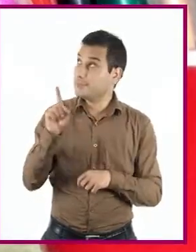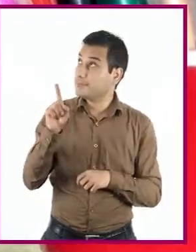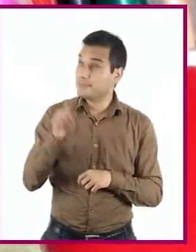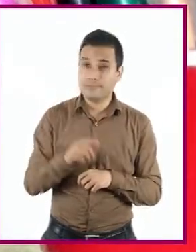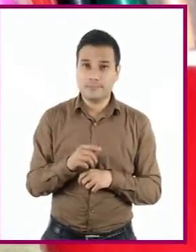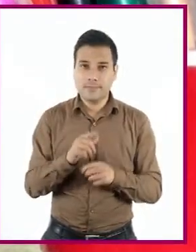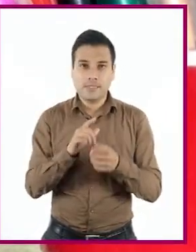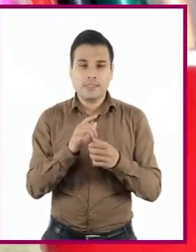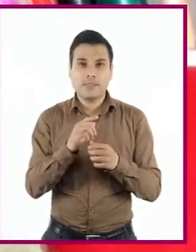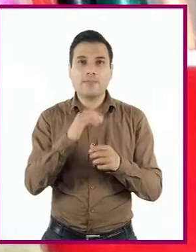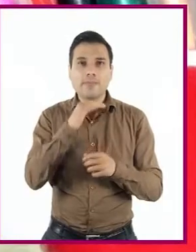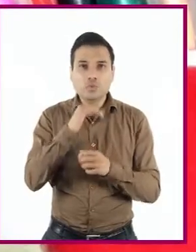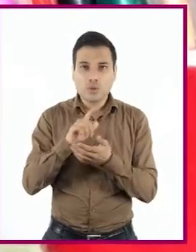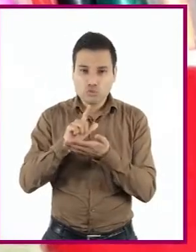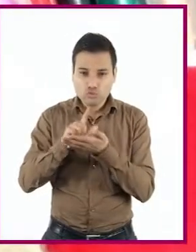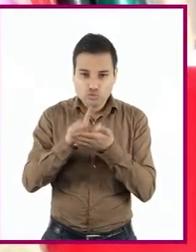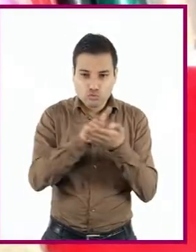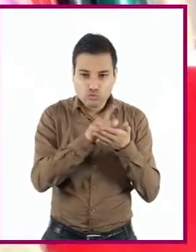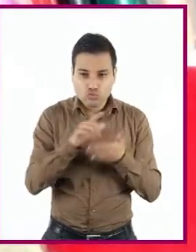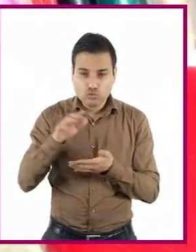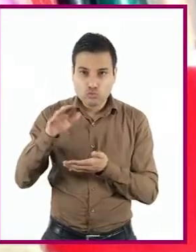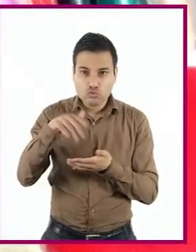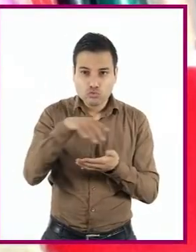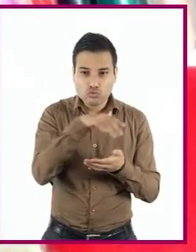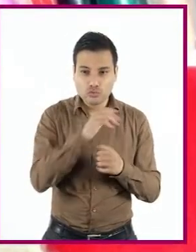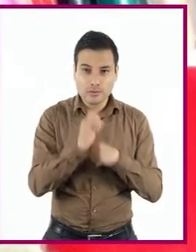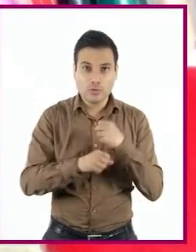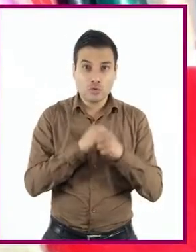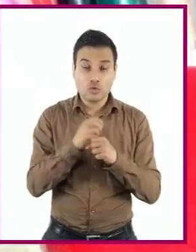tenía unos motores donde recogía la basura. En el